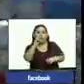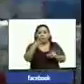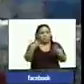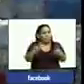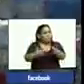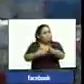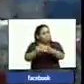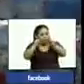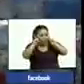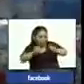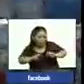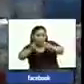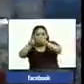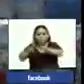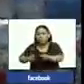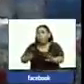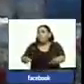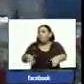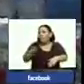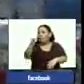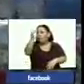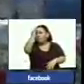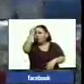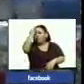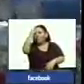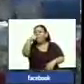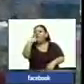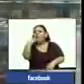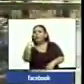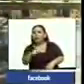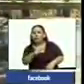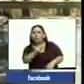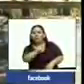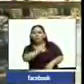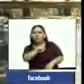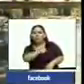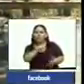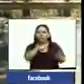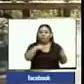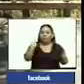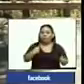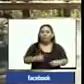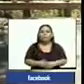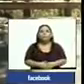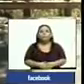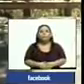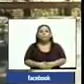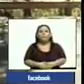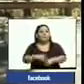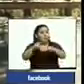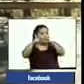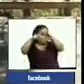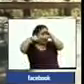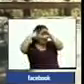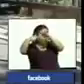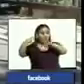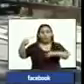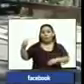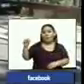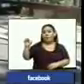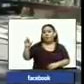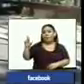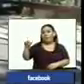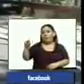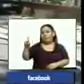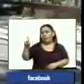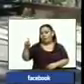iniciado con las investigaciones para determinar quiénes estarían detrás de estas muertes. Con imágenes de Gerardo Borja y